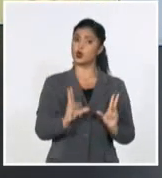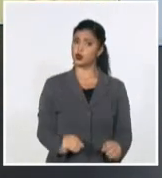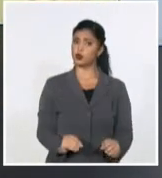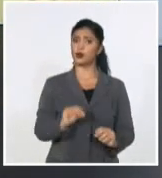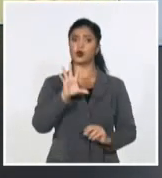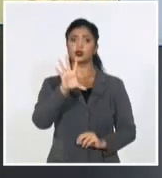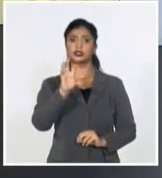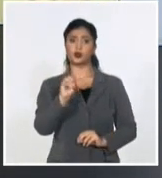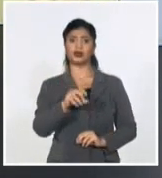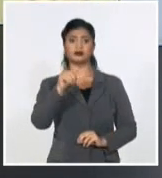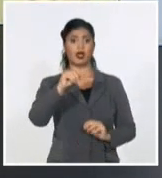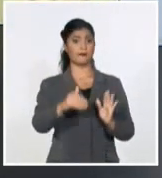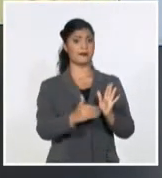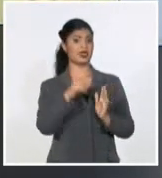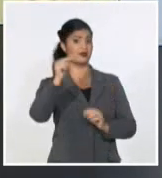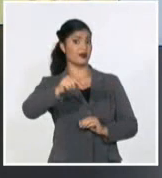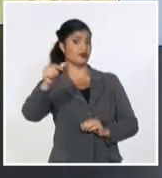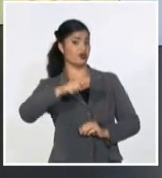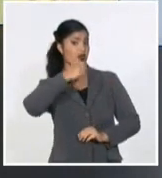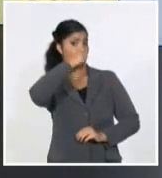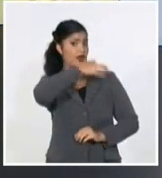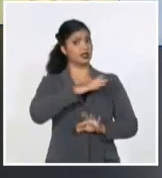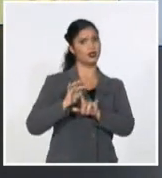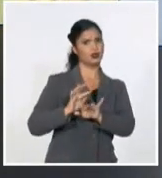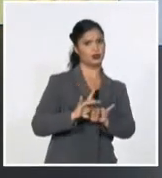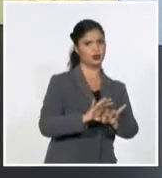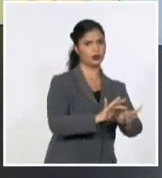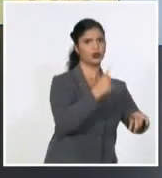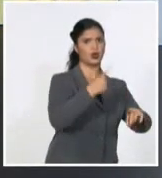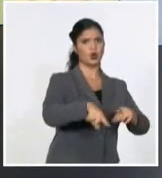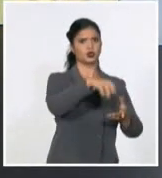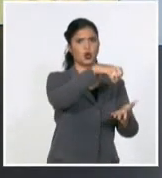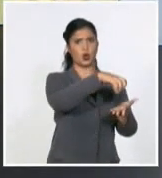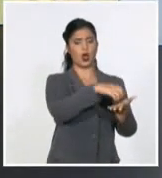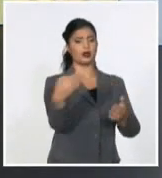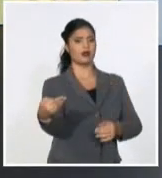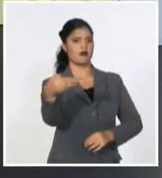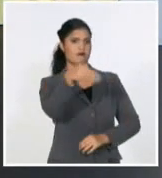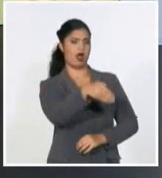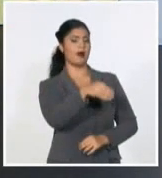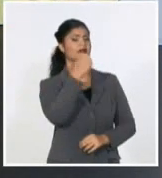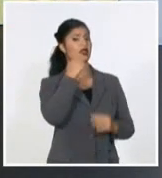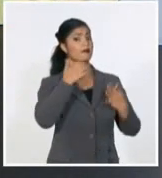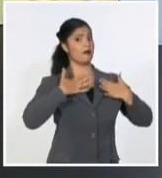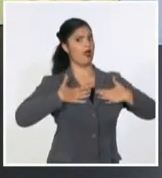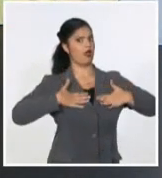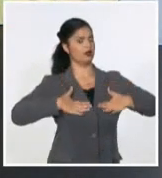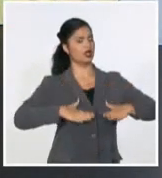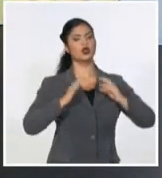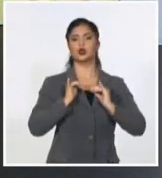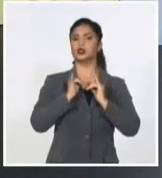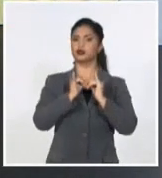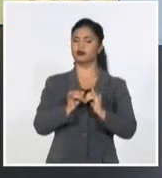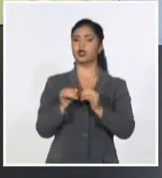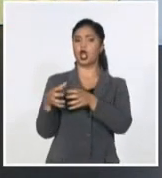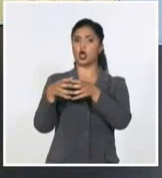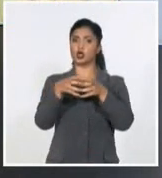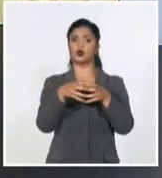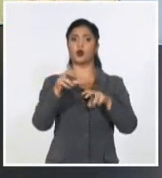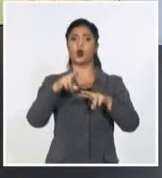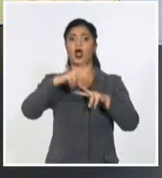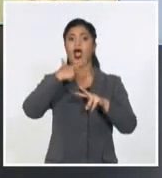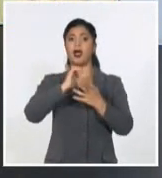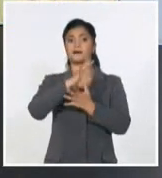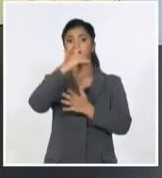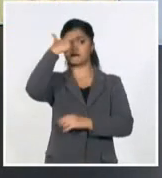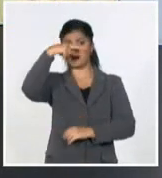palestinos se desplazaron hacia el sur de la Franja de Gaza este miércoles. El funcionario alegó que el grupo de resistencia islámica Hamas ha perdido el control del norte